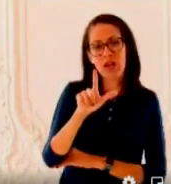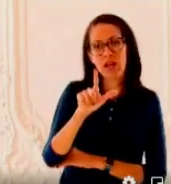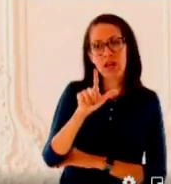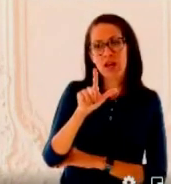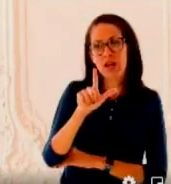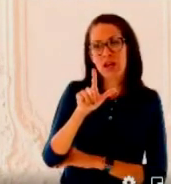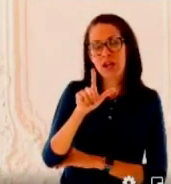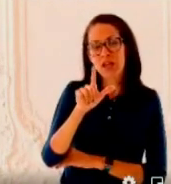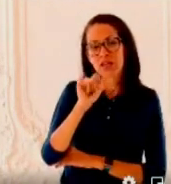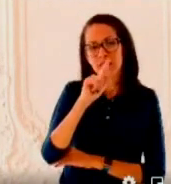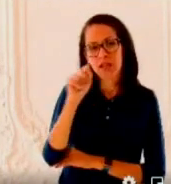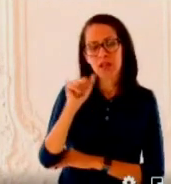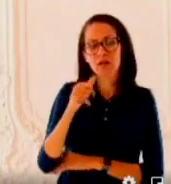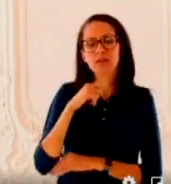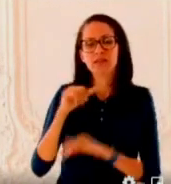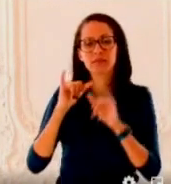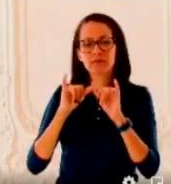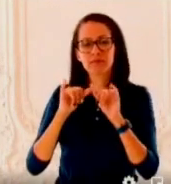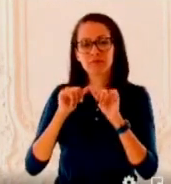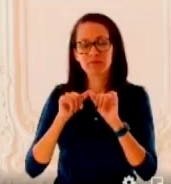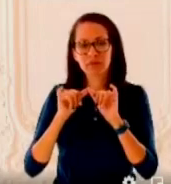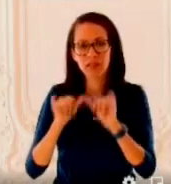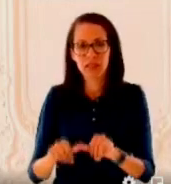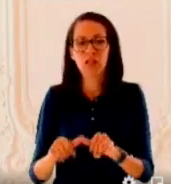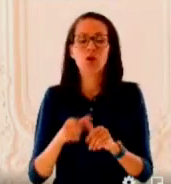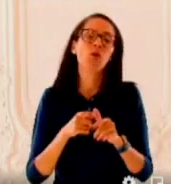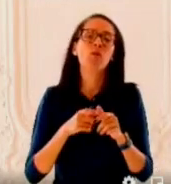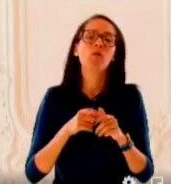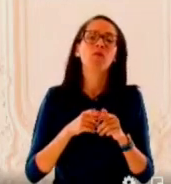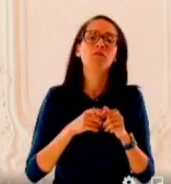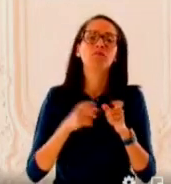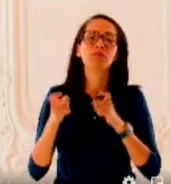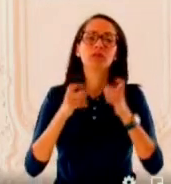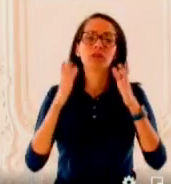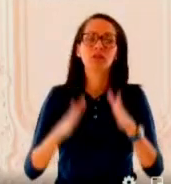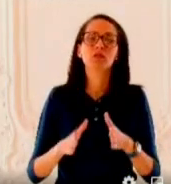permanezca como director ejecutivo de la Autoridad de Puertos de Puerto Rico.